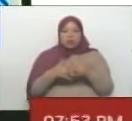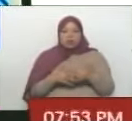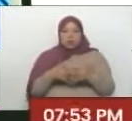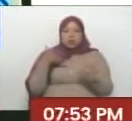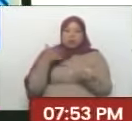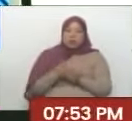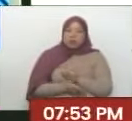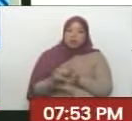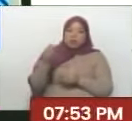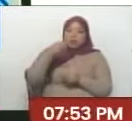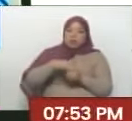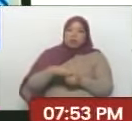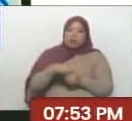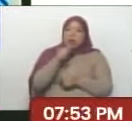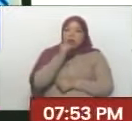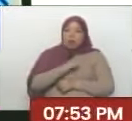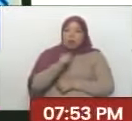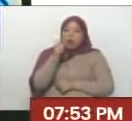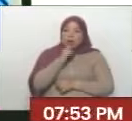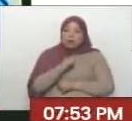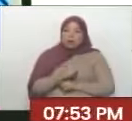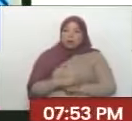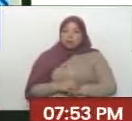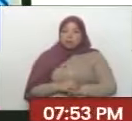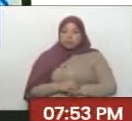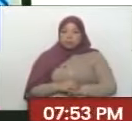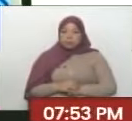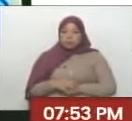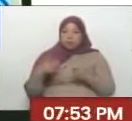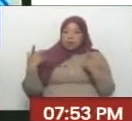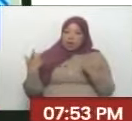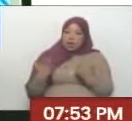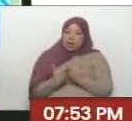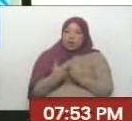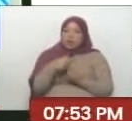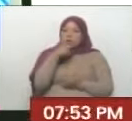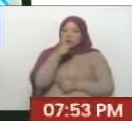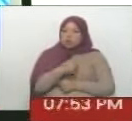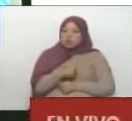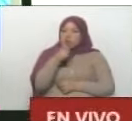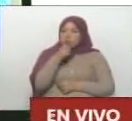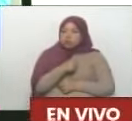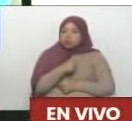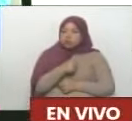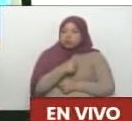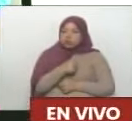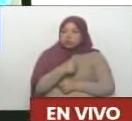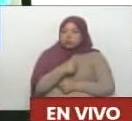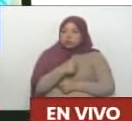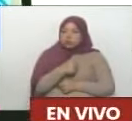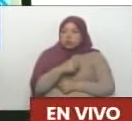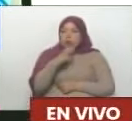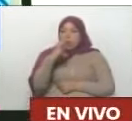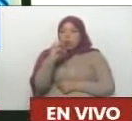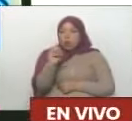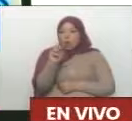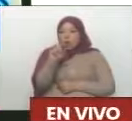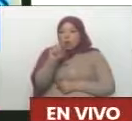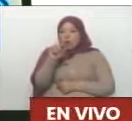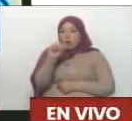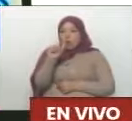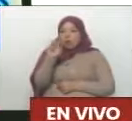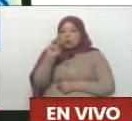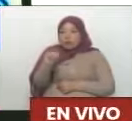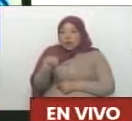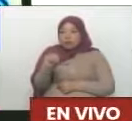es insostenible. Esto es una guerra insostenible. La guerra de la OTAN, de Estados